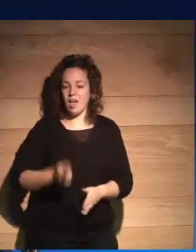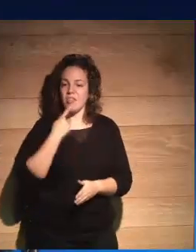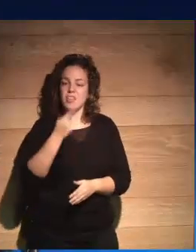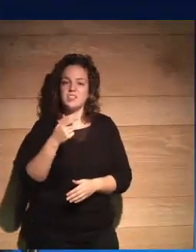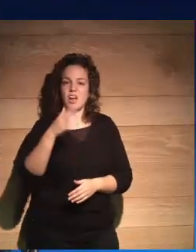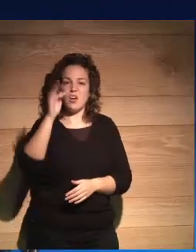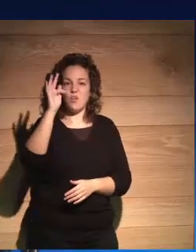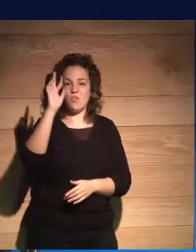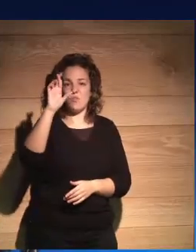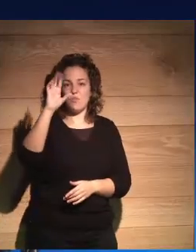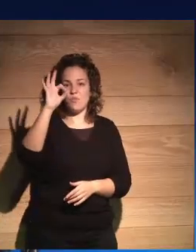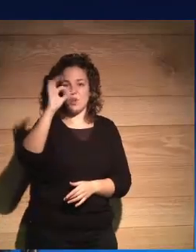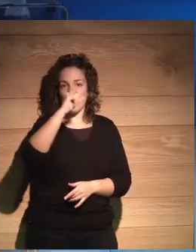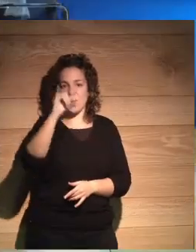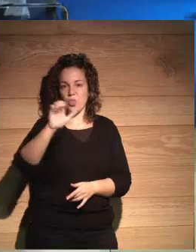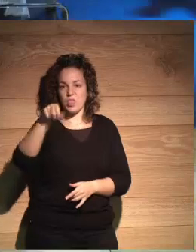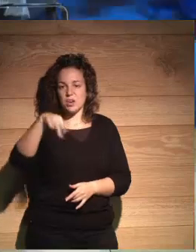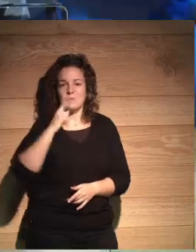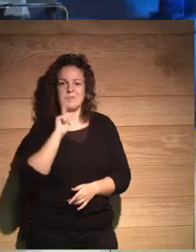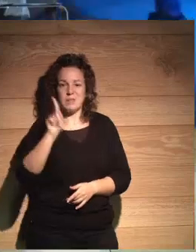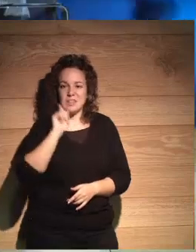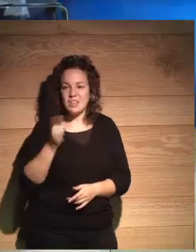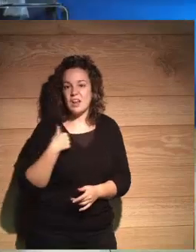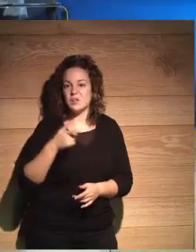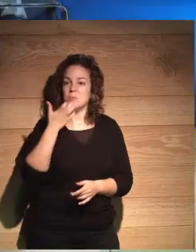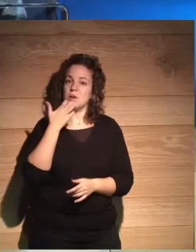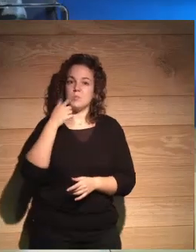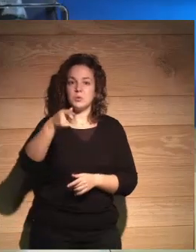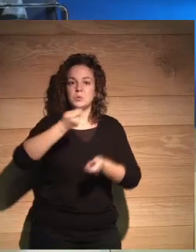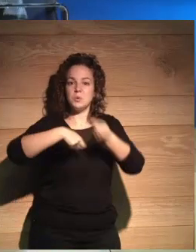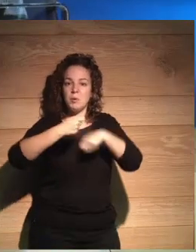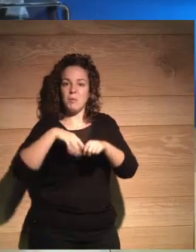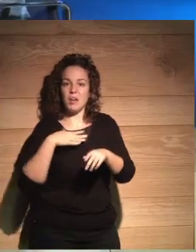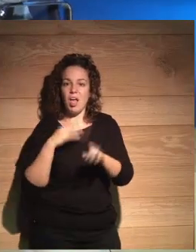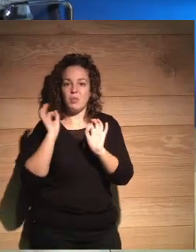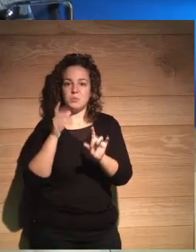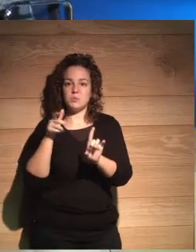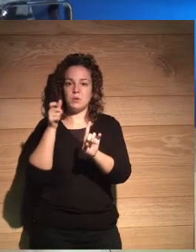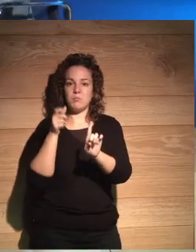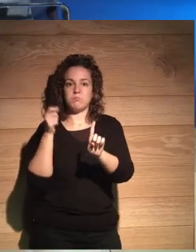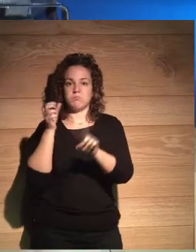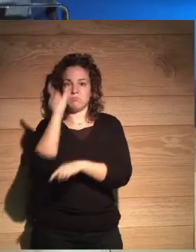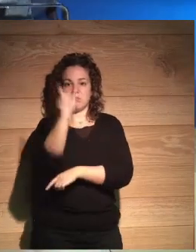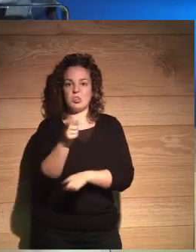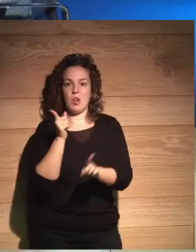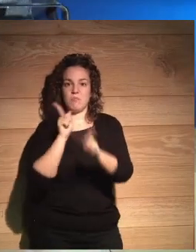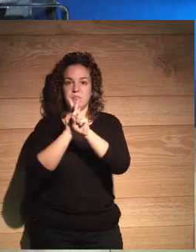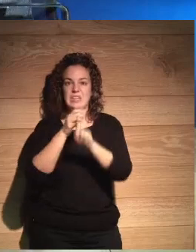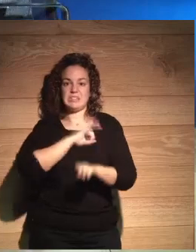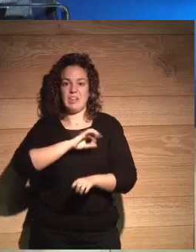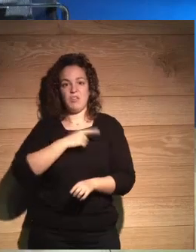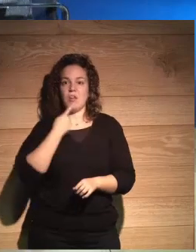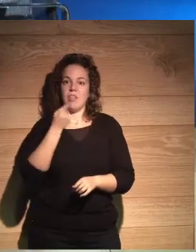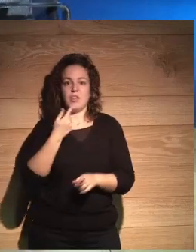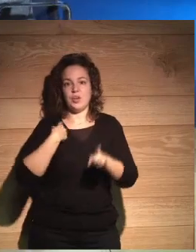esto tú lo haces habitualmente. Vas por el supermercado y abordas a un señor y lo machacas. Por el supermercado